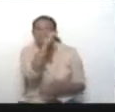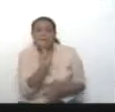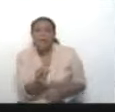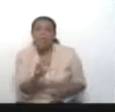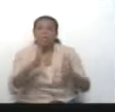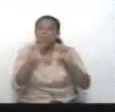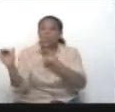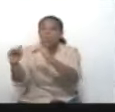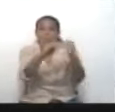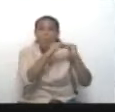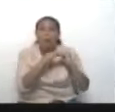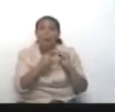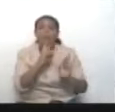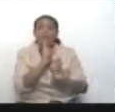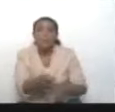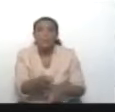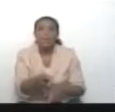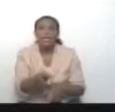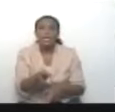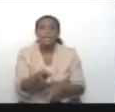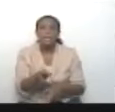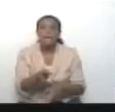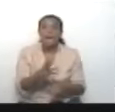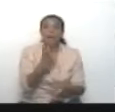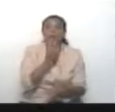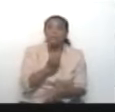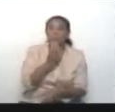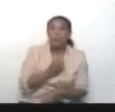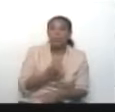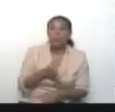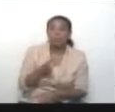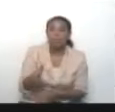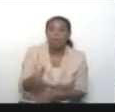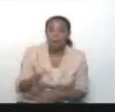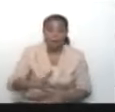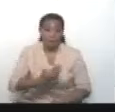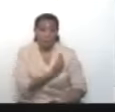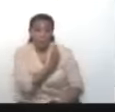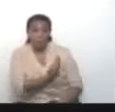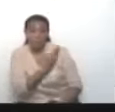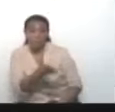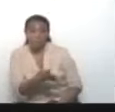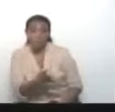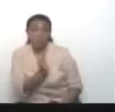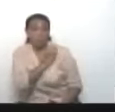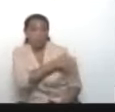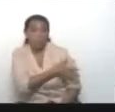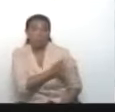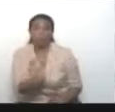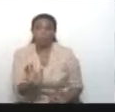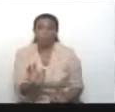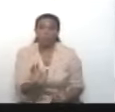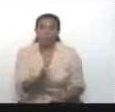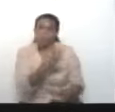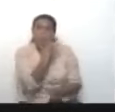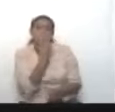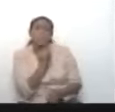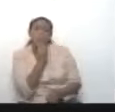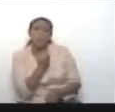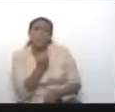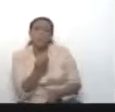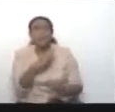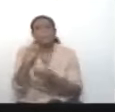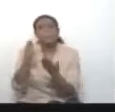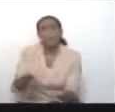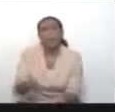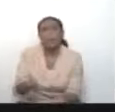Es decir, los resistentes son terroristas, los terroristas son soldados israelíes y la gente